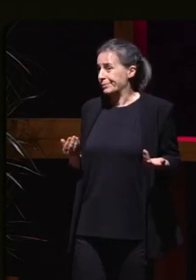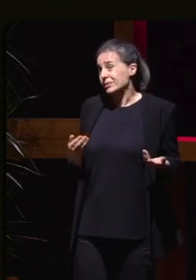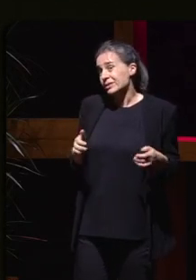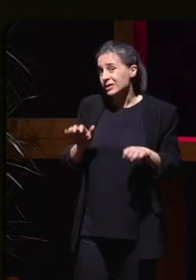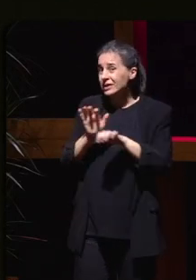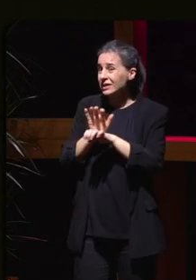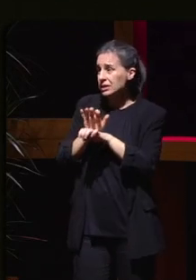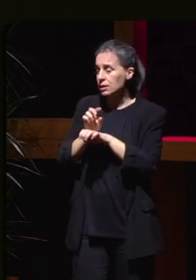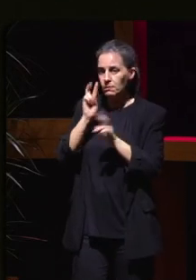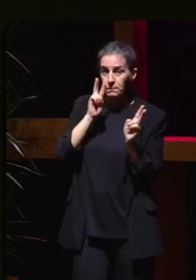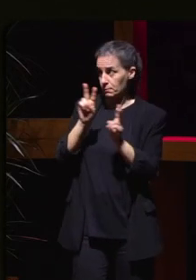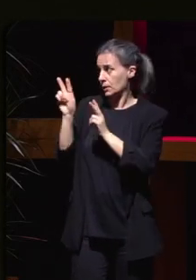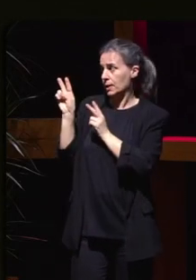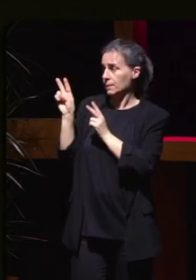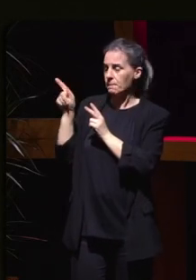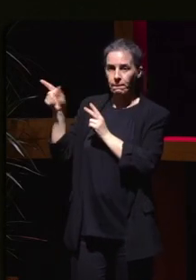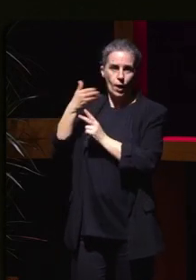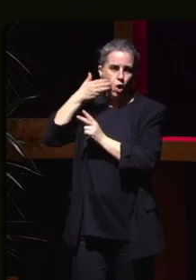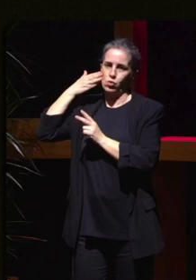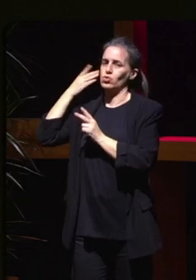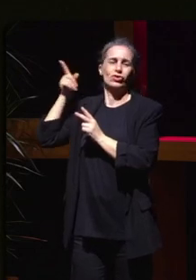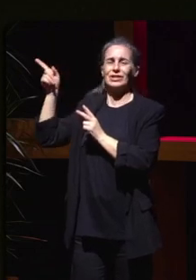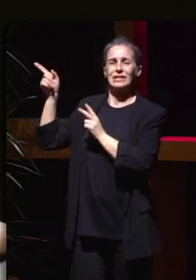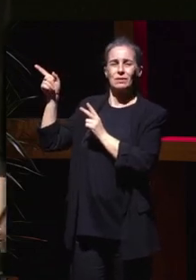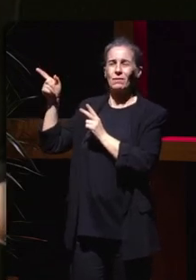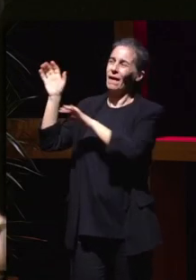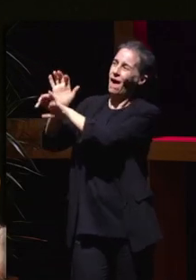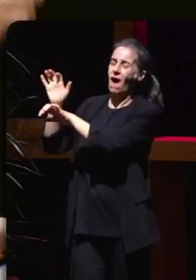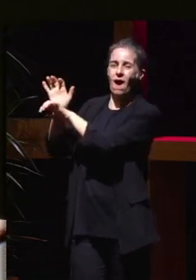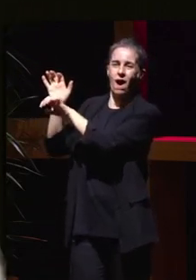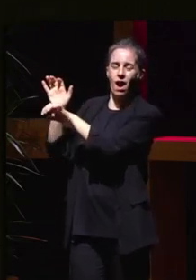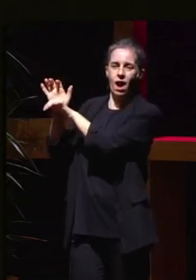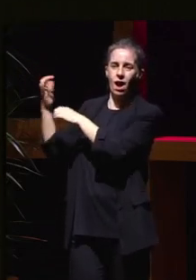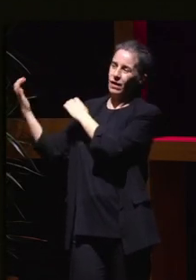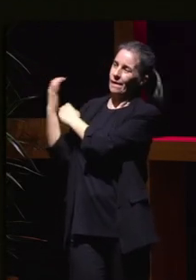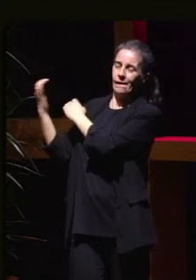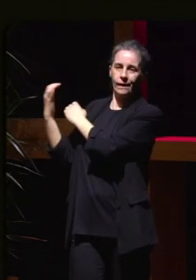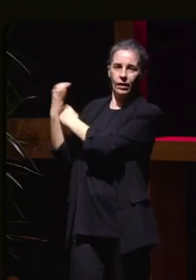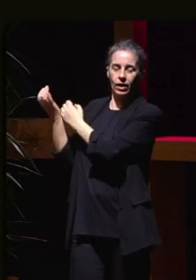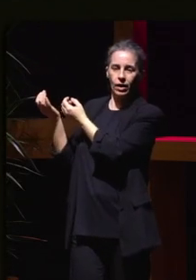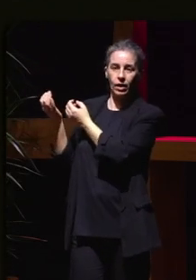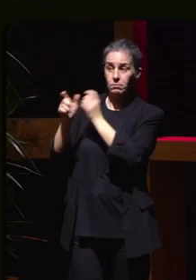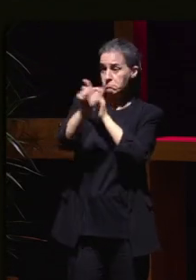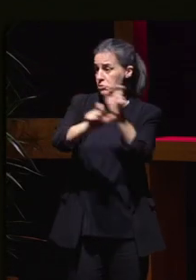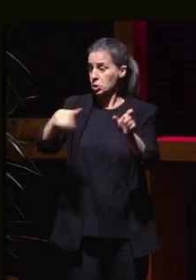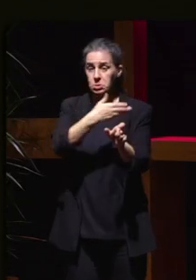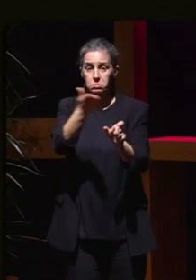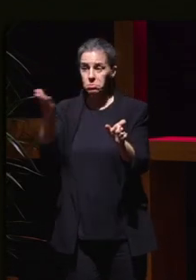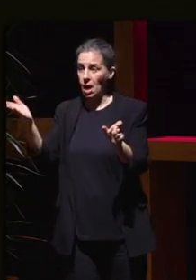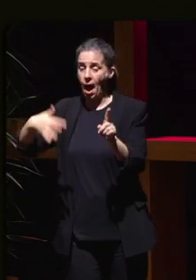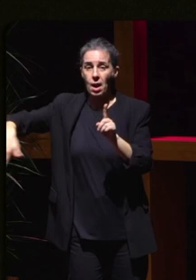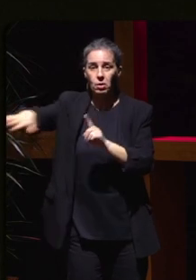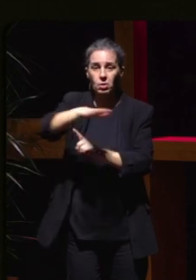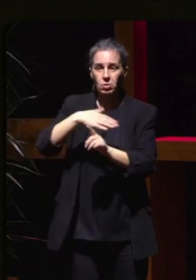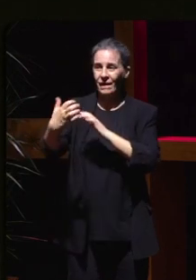mira y para él estaba orgullosísimo lo que quisiera Rise o resto de redacción reduce con él y eu